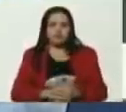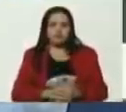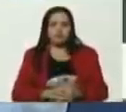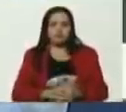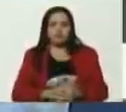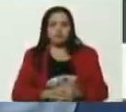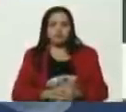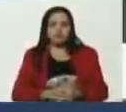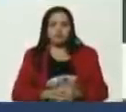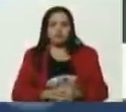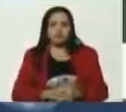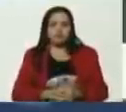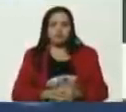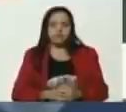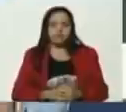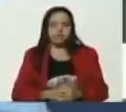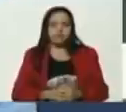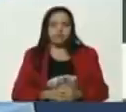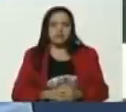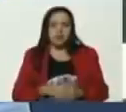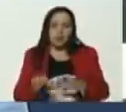Ni siquiera los muerde, los engulle.